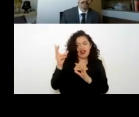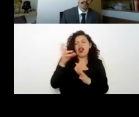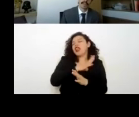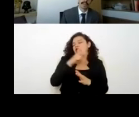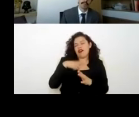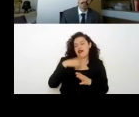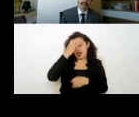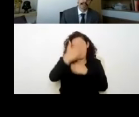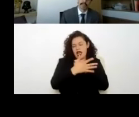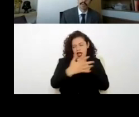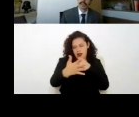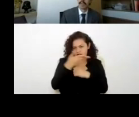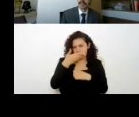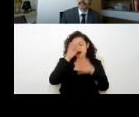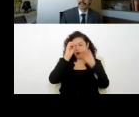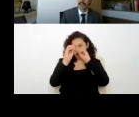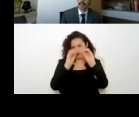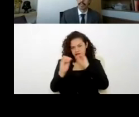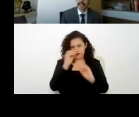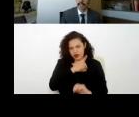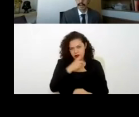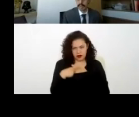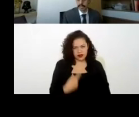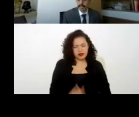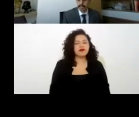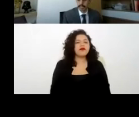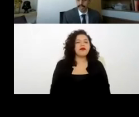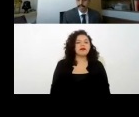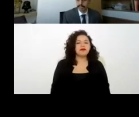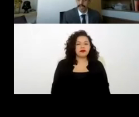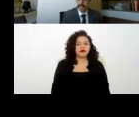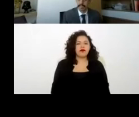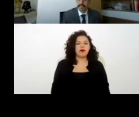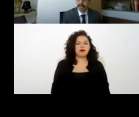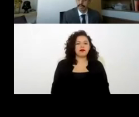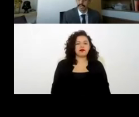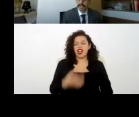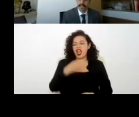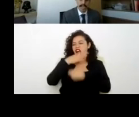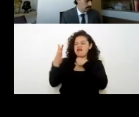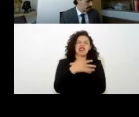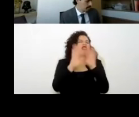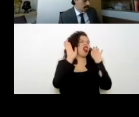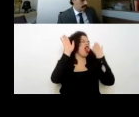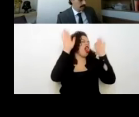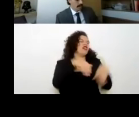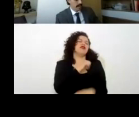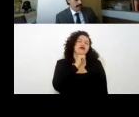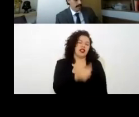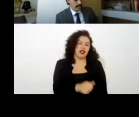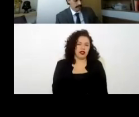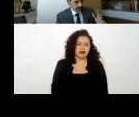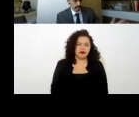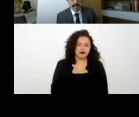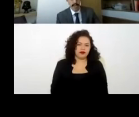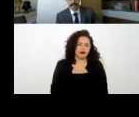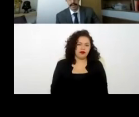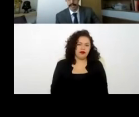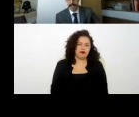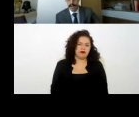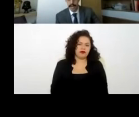que deberían de estar cumpliendo. Omitir la presentación de avisos, o sea, no presentarlos de